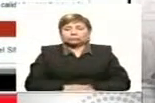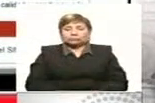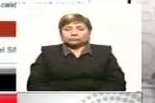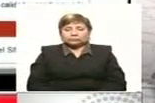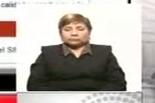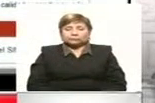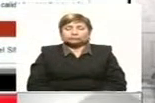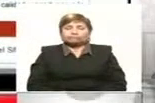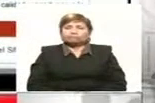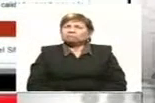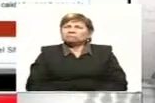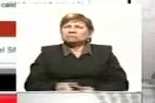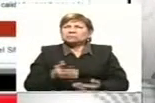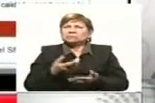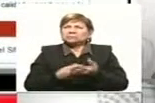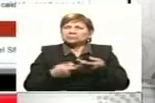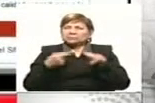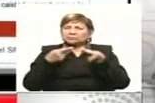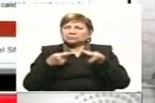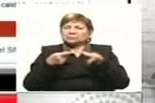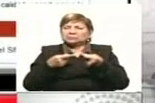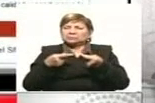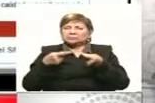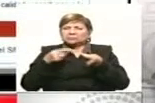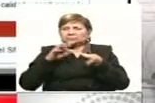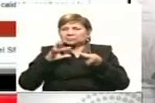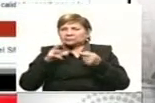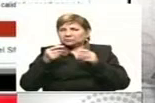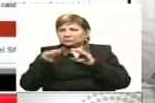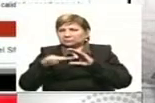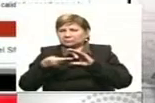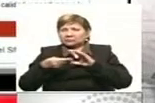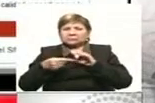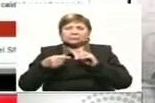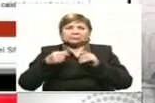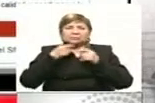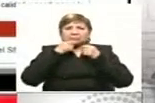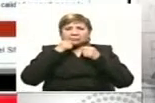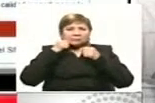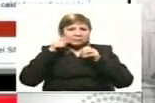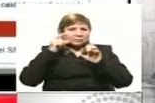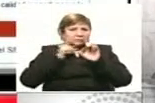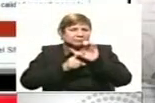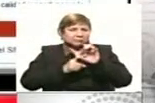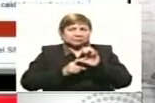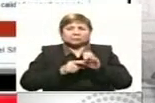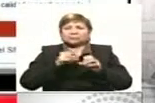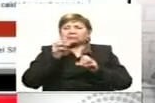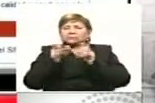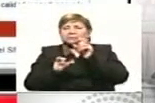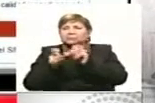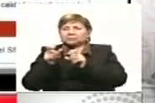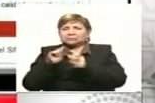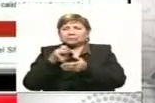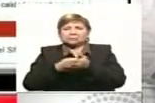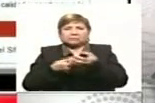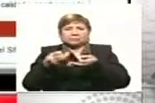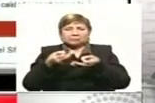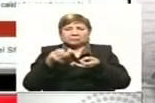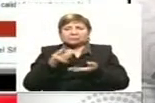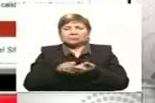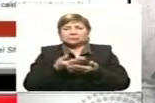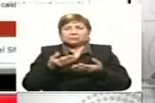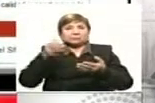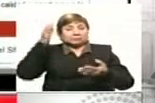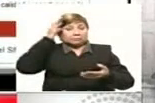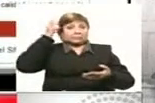2026 incluyen lucha contra la corrupción, terrorismo, narcotráfico y seguridad ciudadana, reactivación económica e impulso de